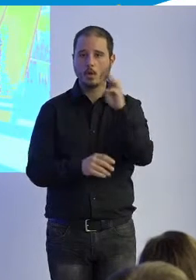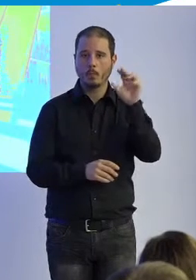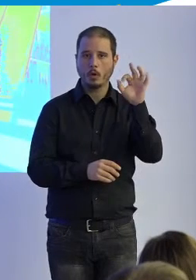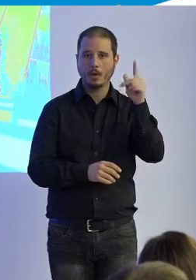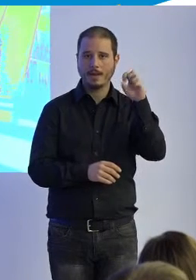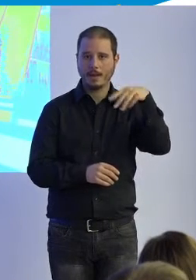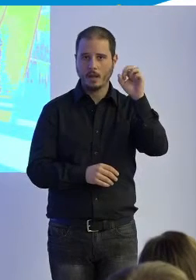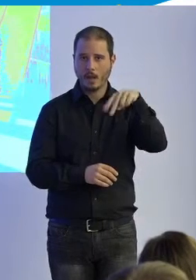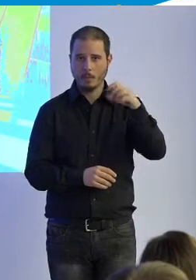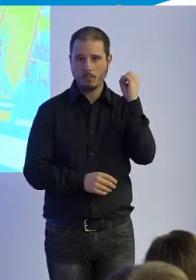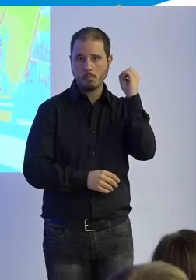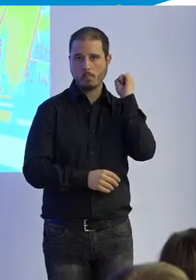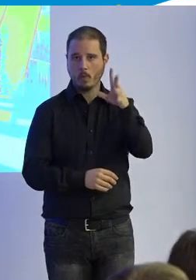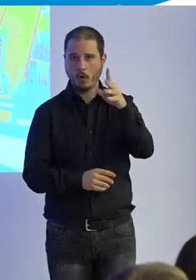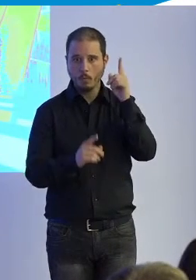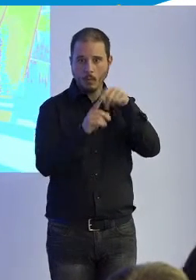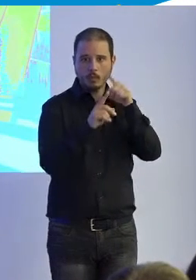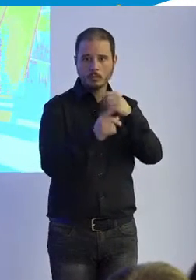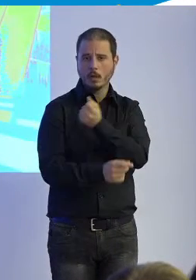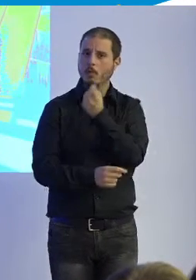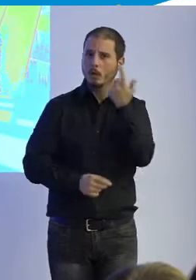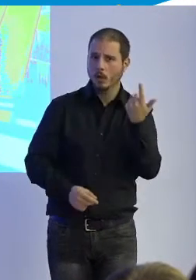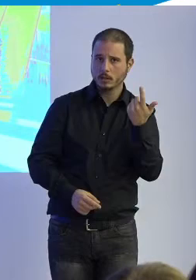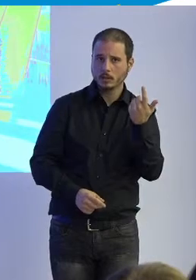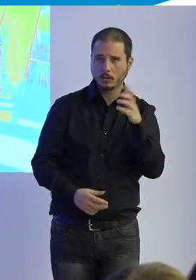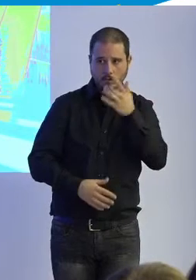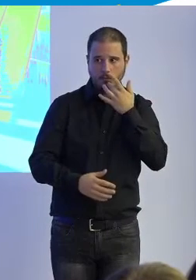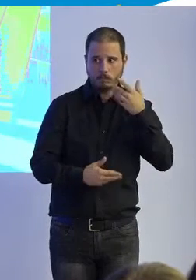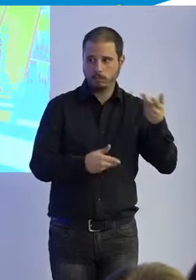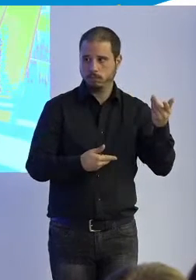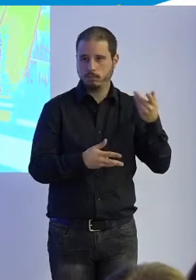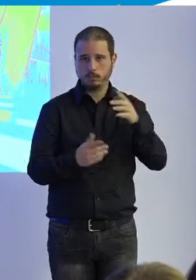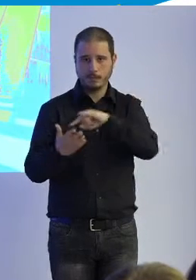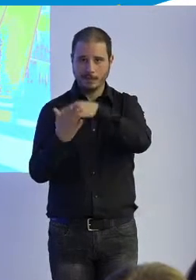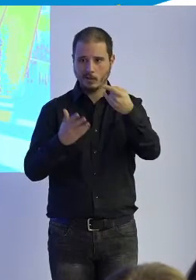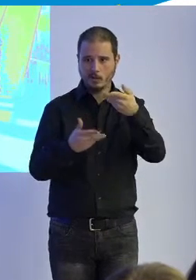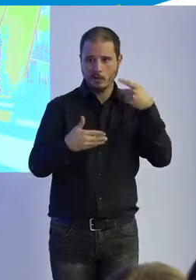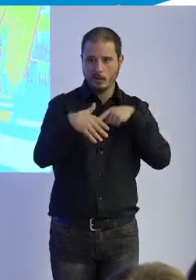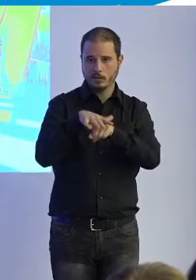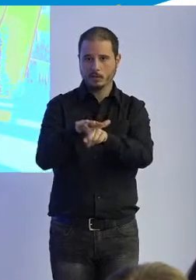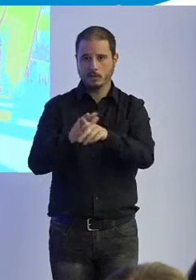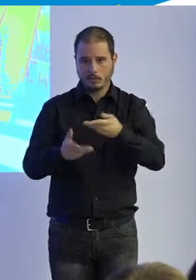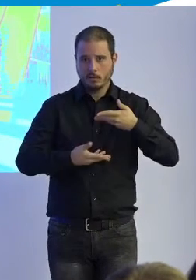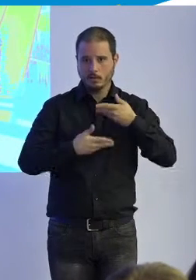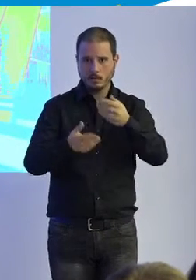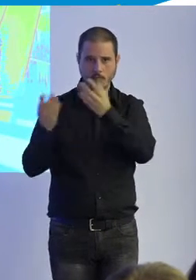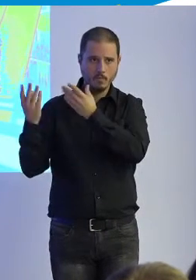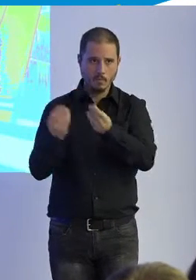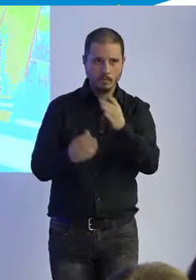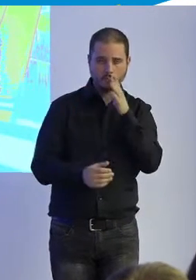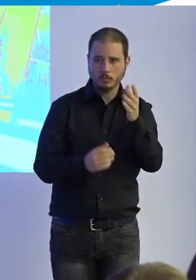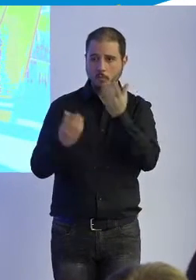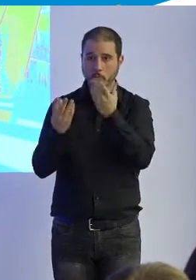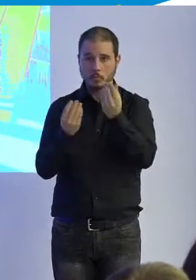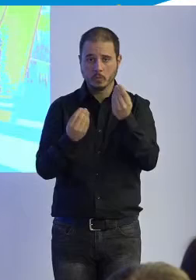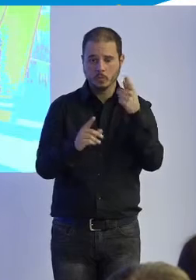Porque Pokémon ha ayudado un montón a la difusión de ese tipo de tecnologías. Aunque no es realmente mucho de lo que habla,